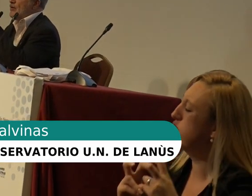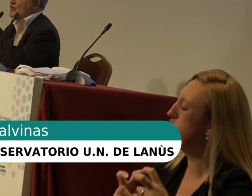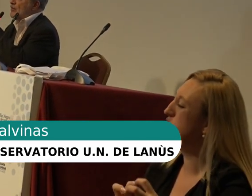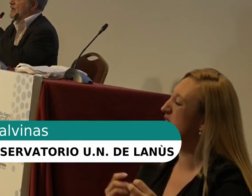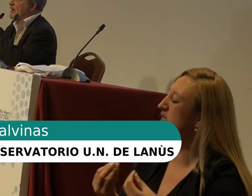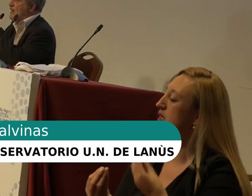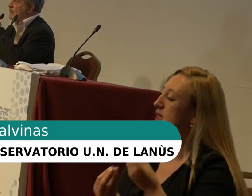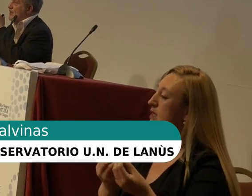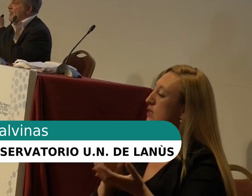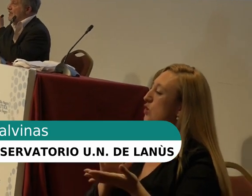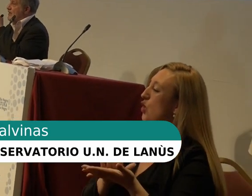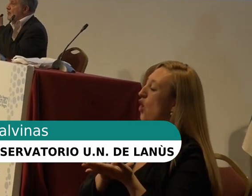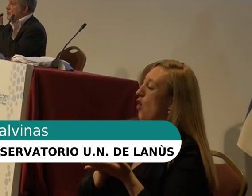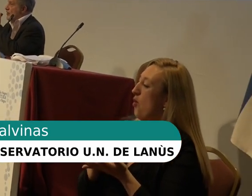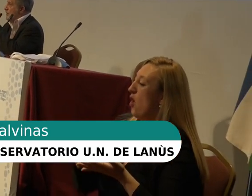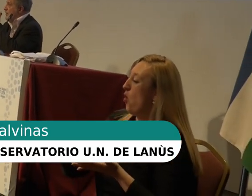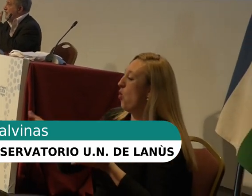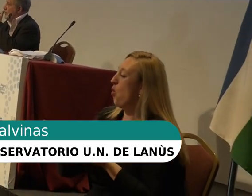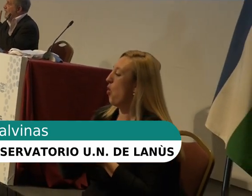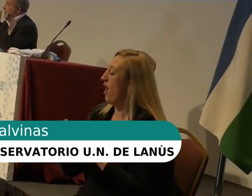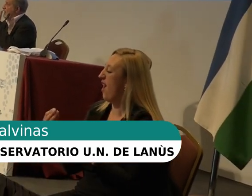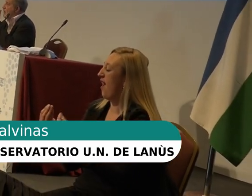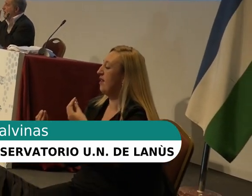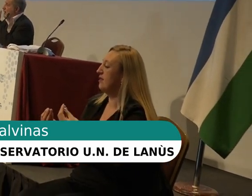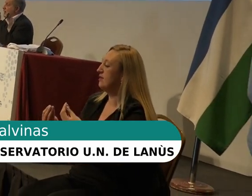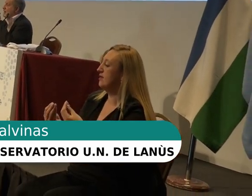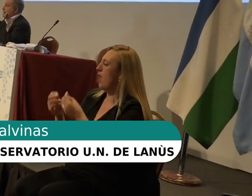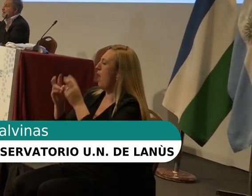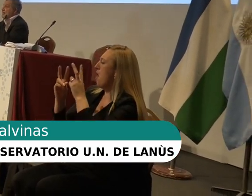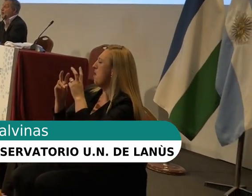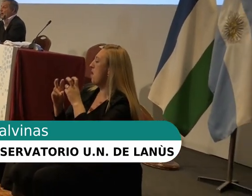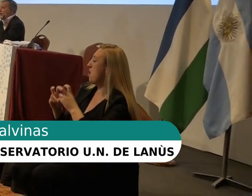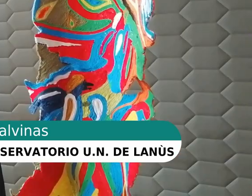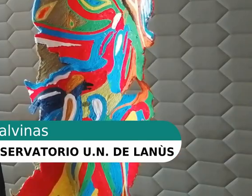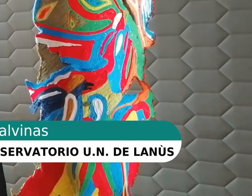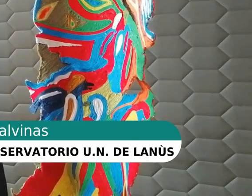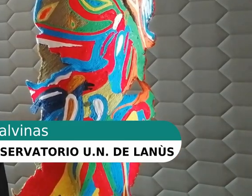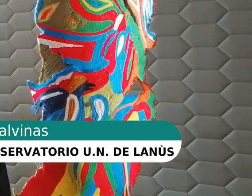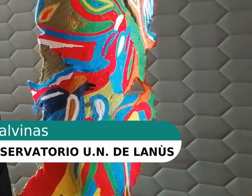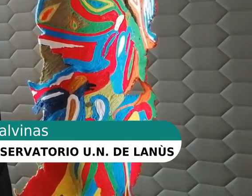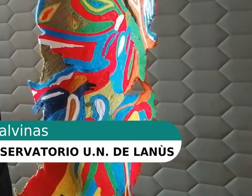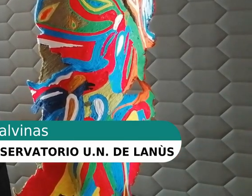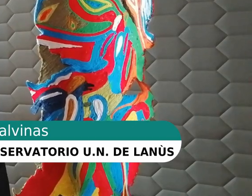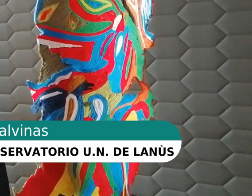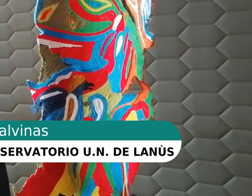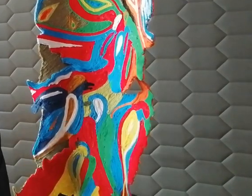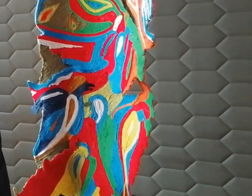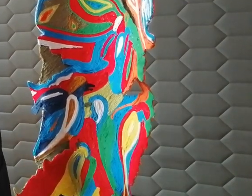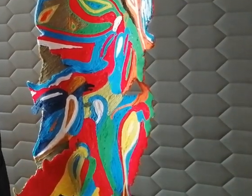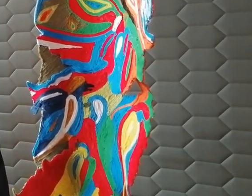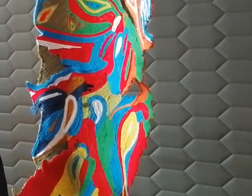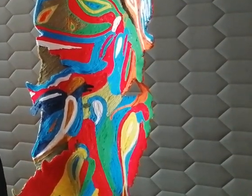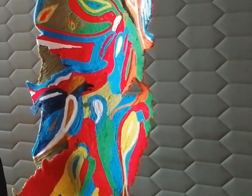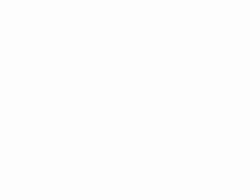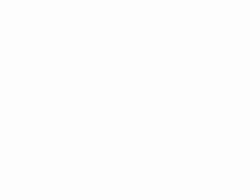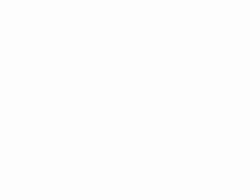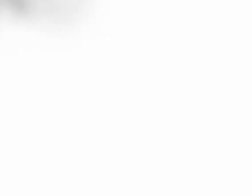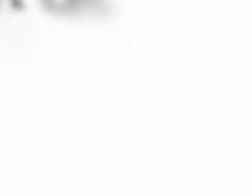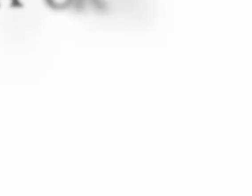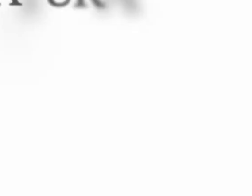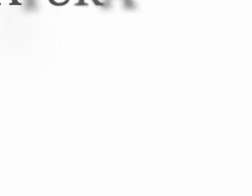en otras provincias, pero seguramente este ejemplo va a servir para promoverlo en otros rincones del país.